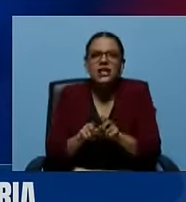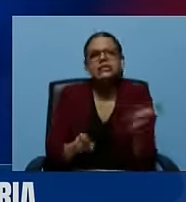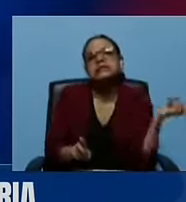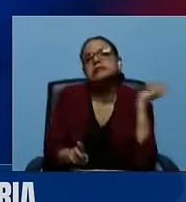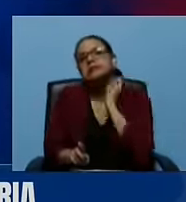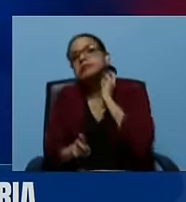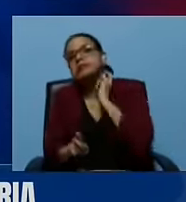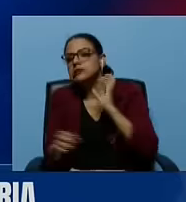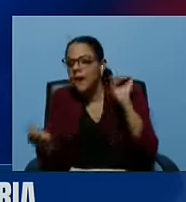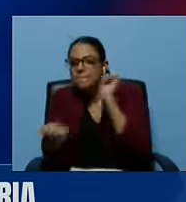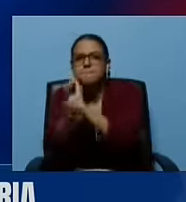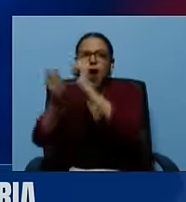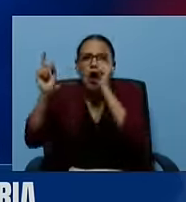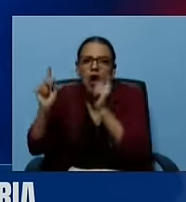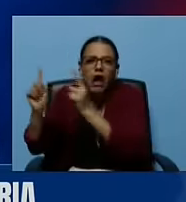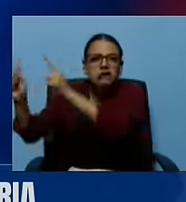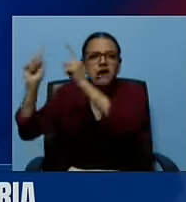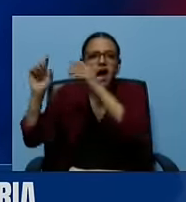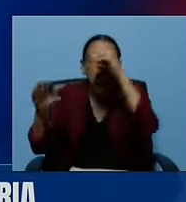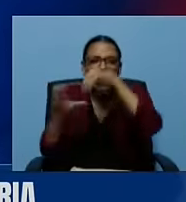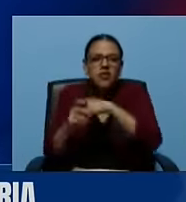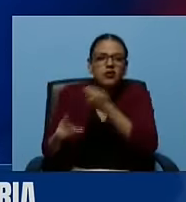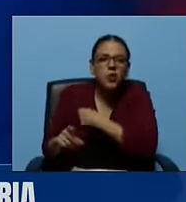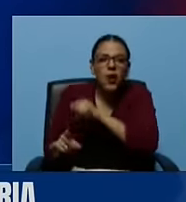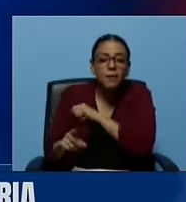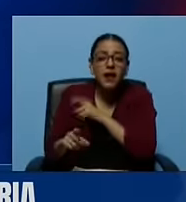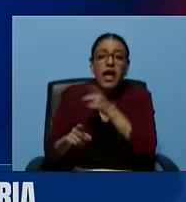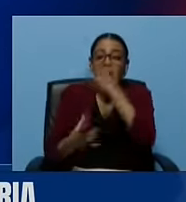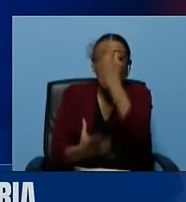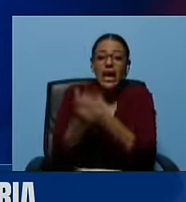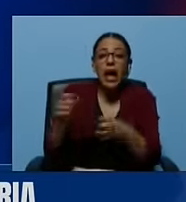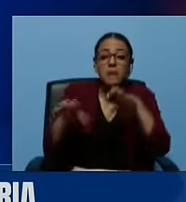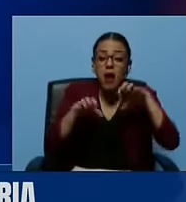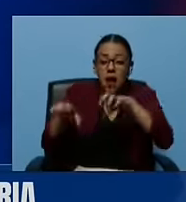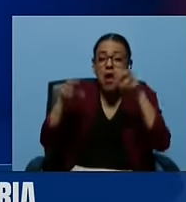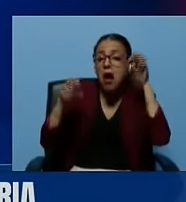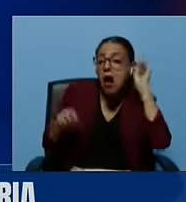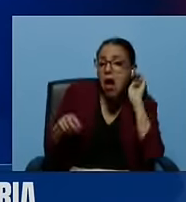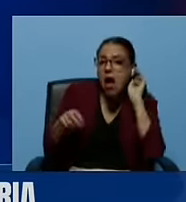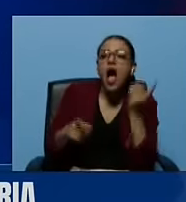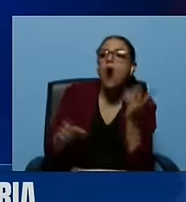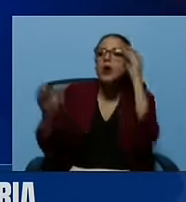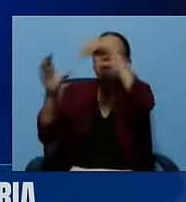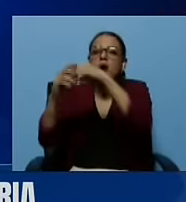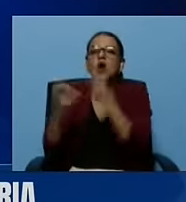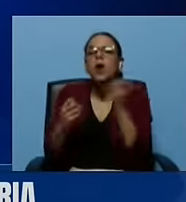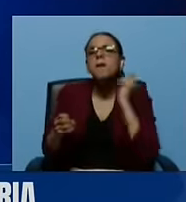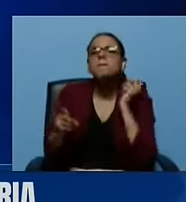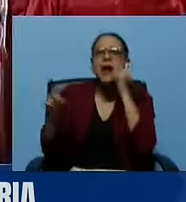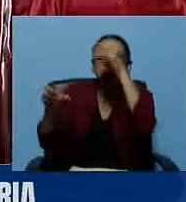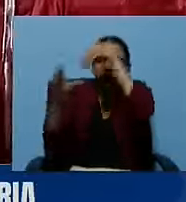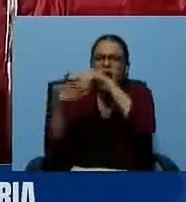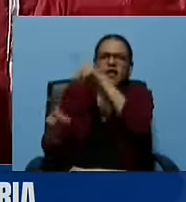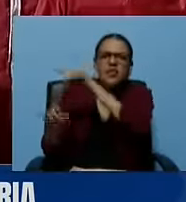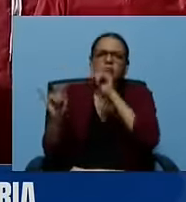vampiro. De la Sayona al vampiro. Hoy apareció en Madrid